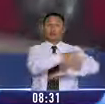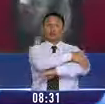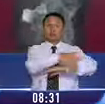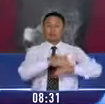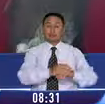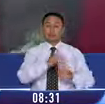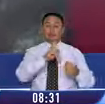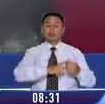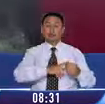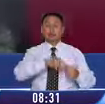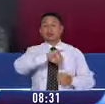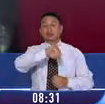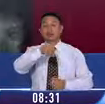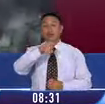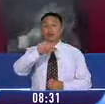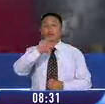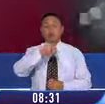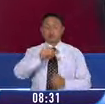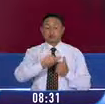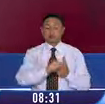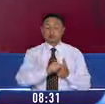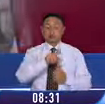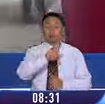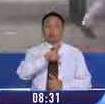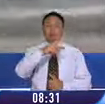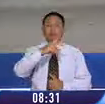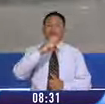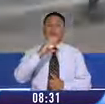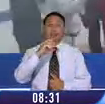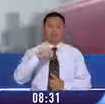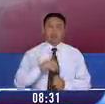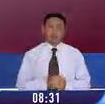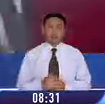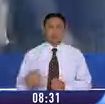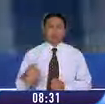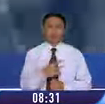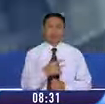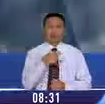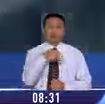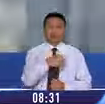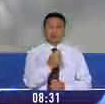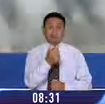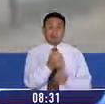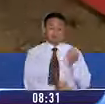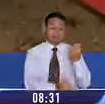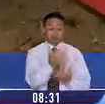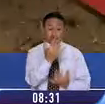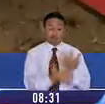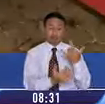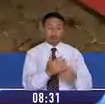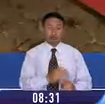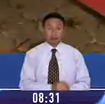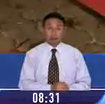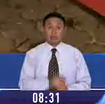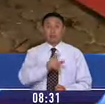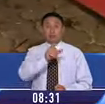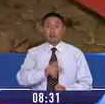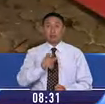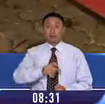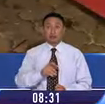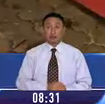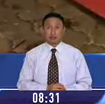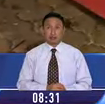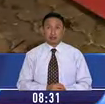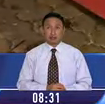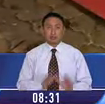calles Quito y Juan Montalvo, a pocos pasos de la unidad de policía, le intentaron prender fuego. El automotor sintió la ira del pueblo, que al mismo